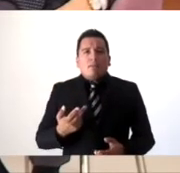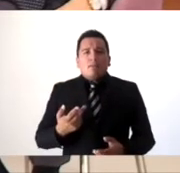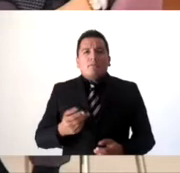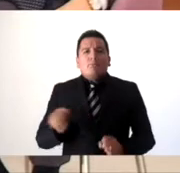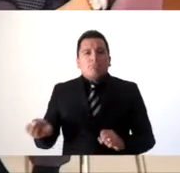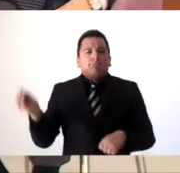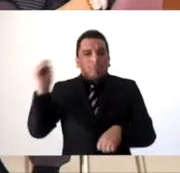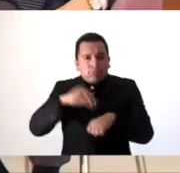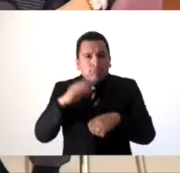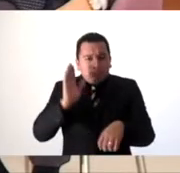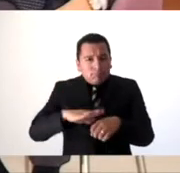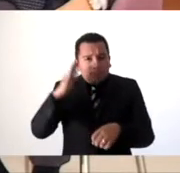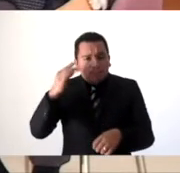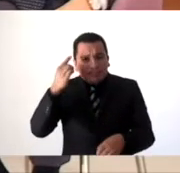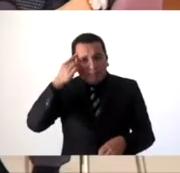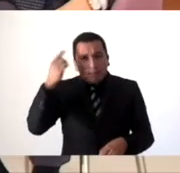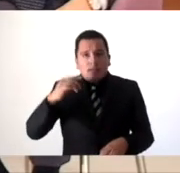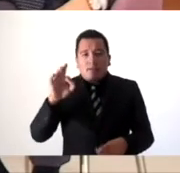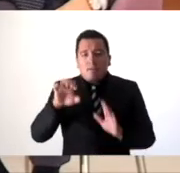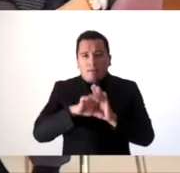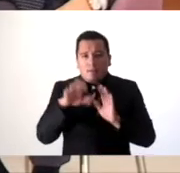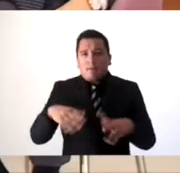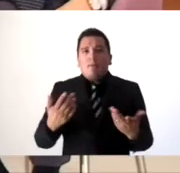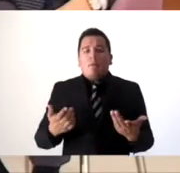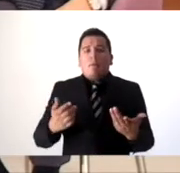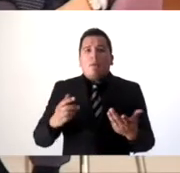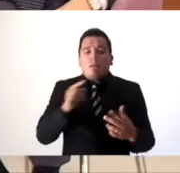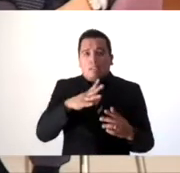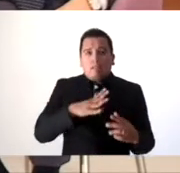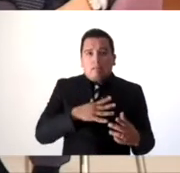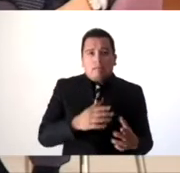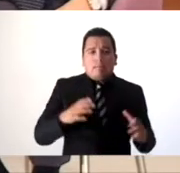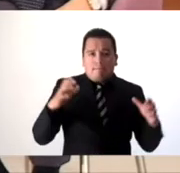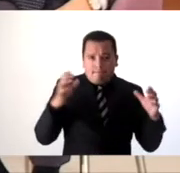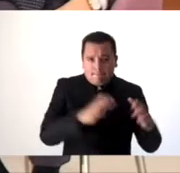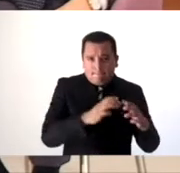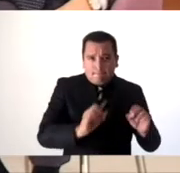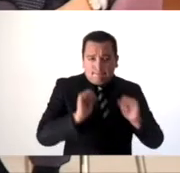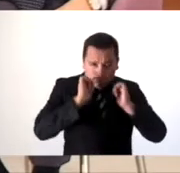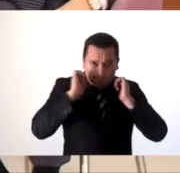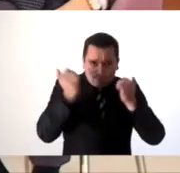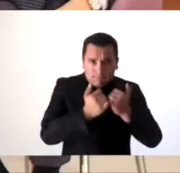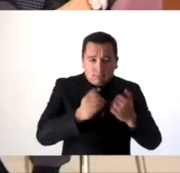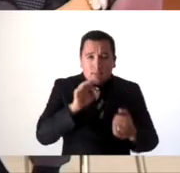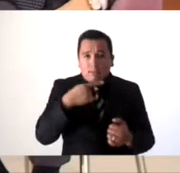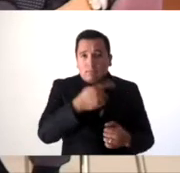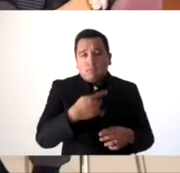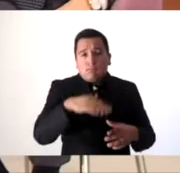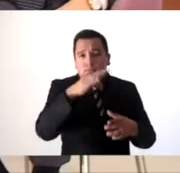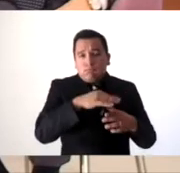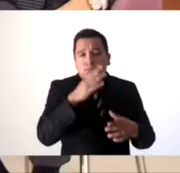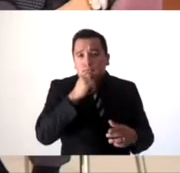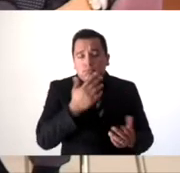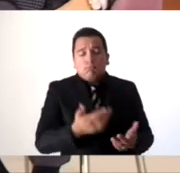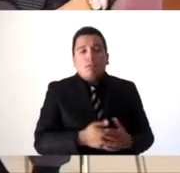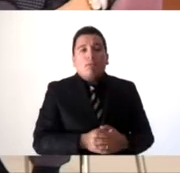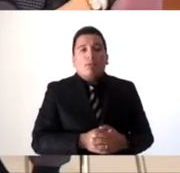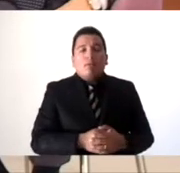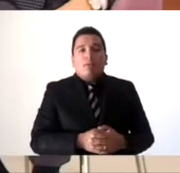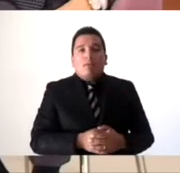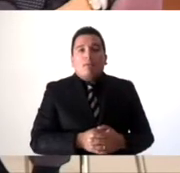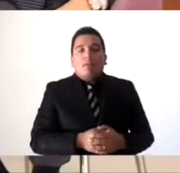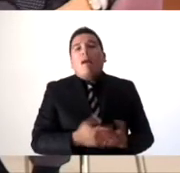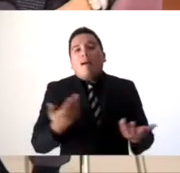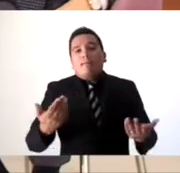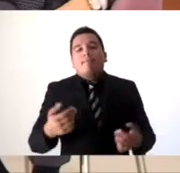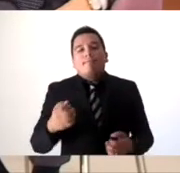vez valga la pena dar algún paso adicional y ver que cuando un órgano, una institución electoral no pueda realizar sus